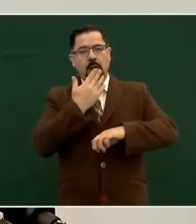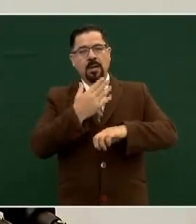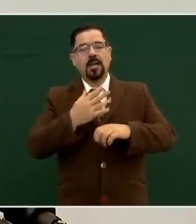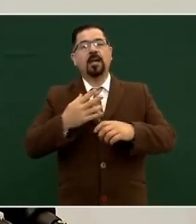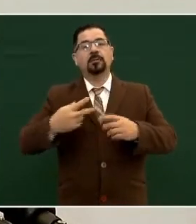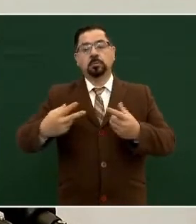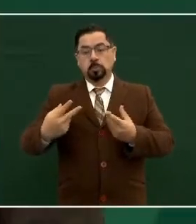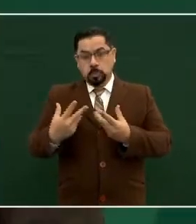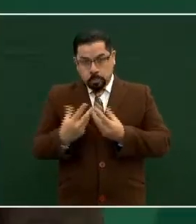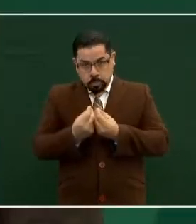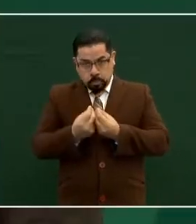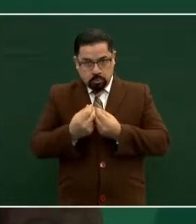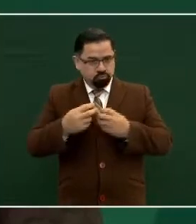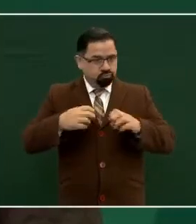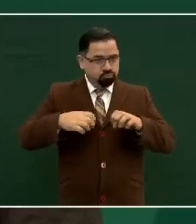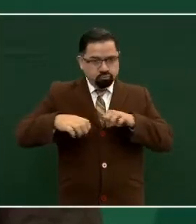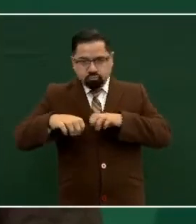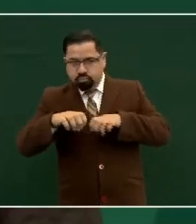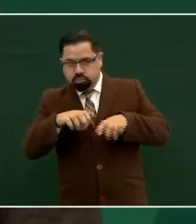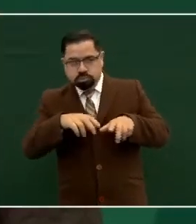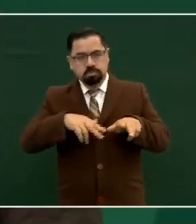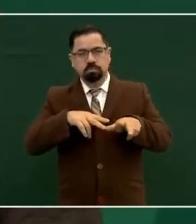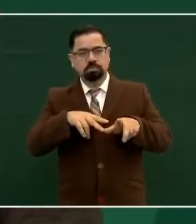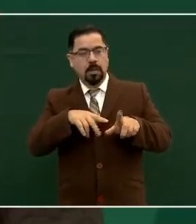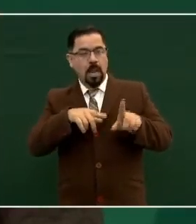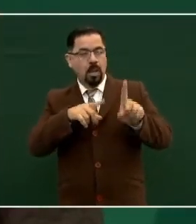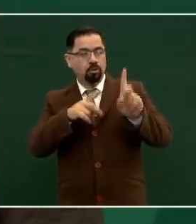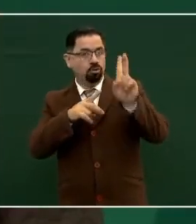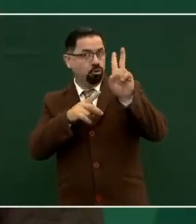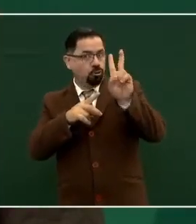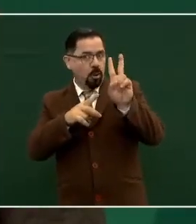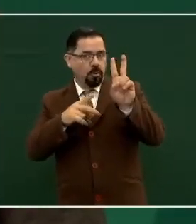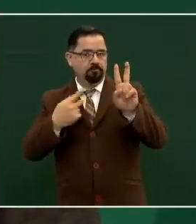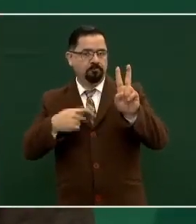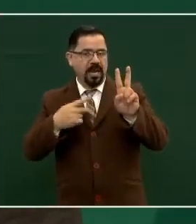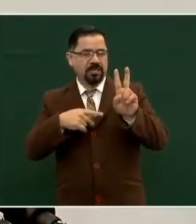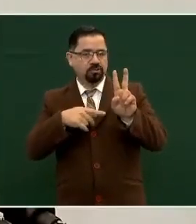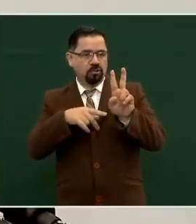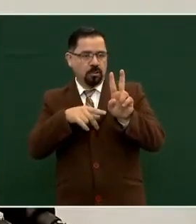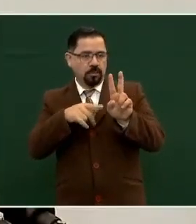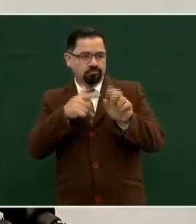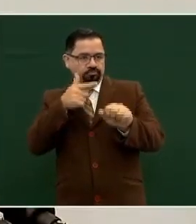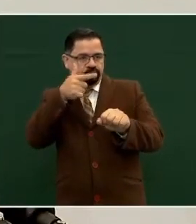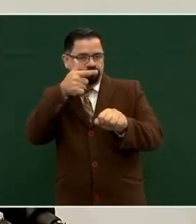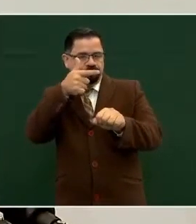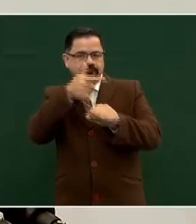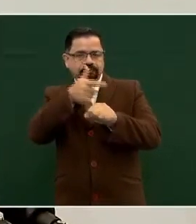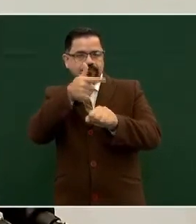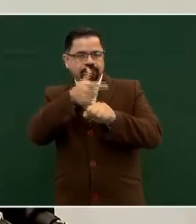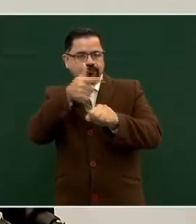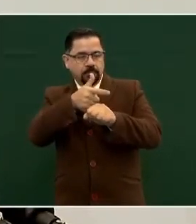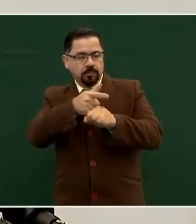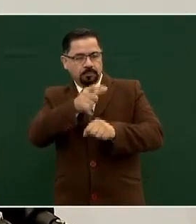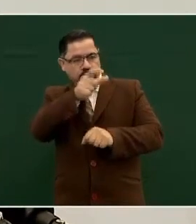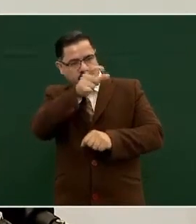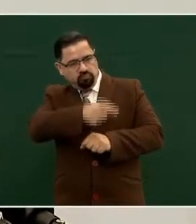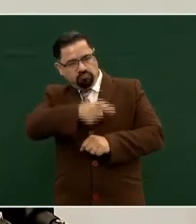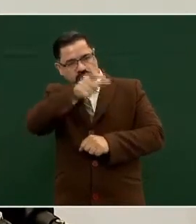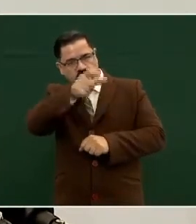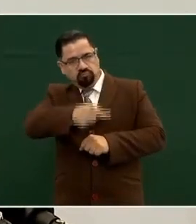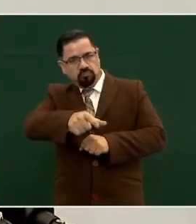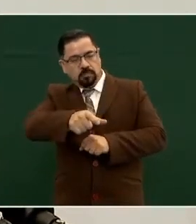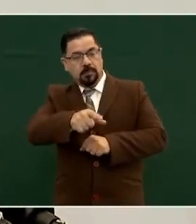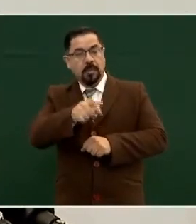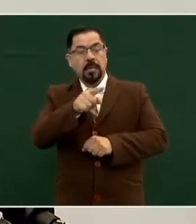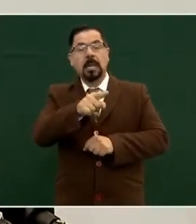permitieron detener en flagrancia a 2 personas identificadas por su